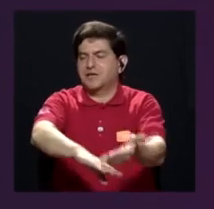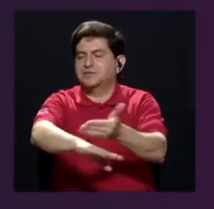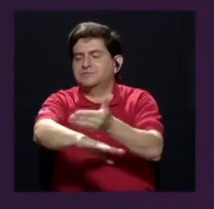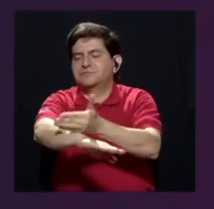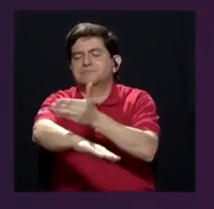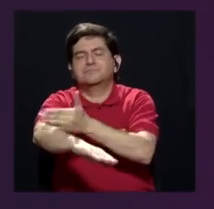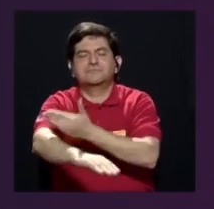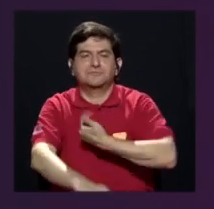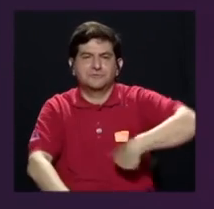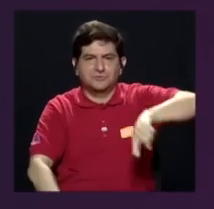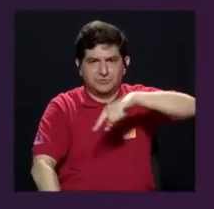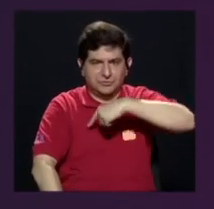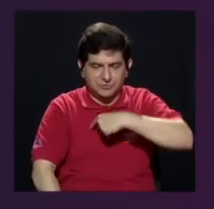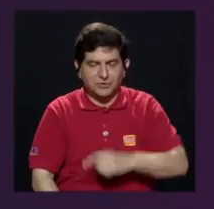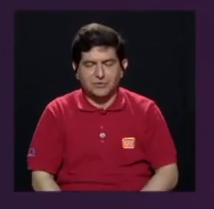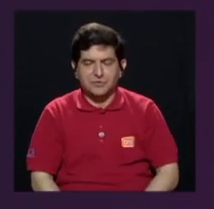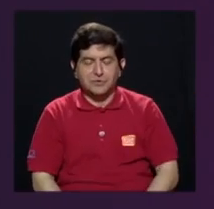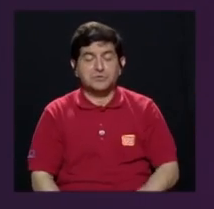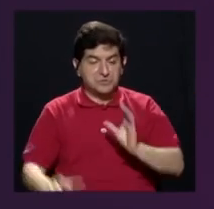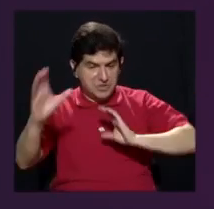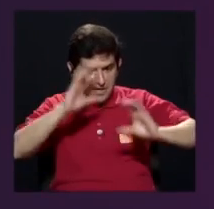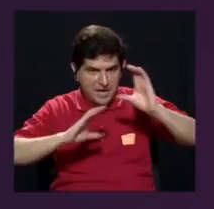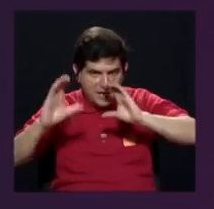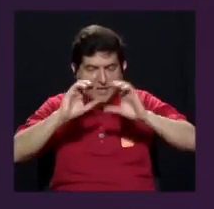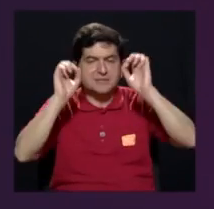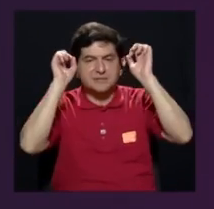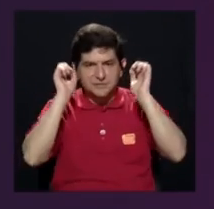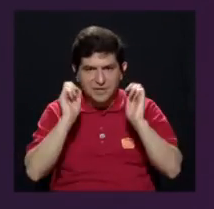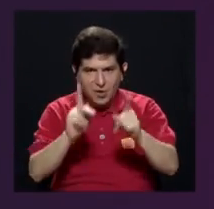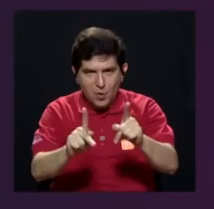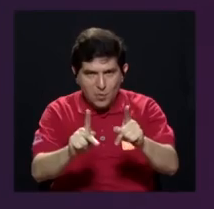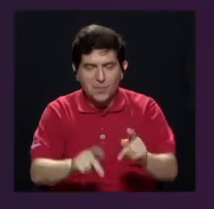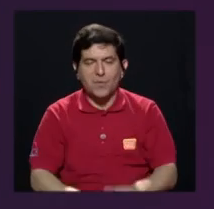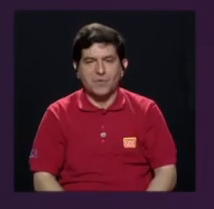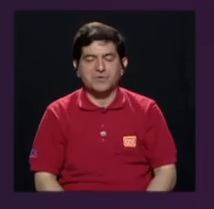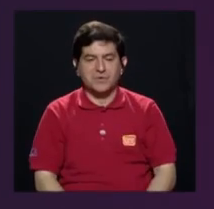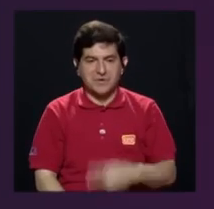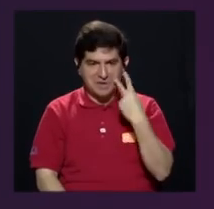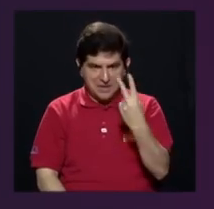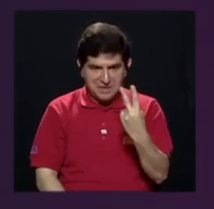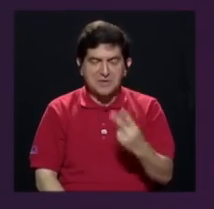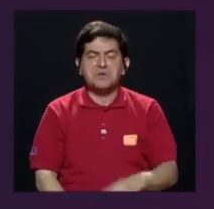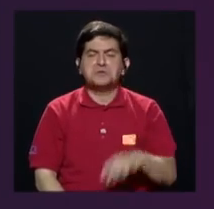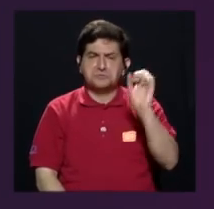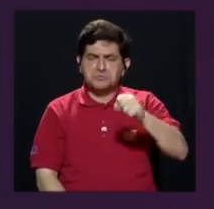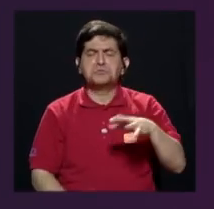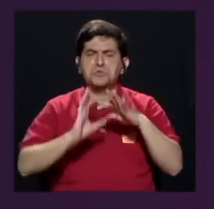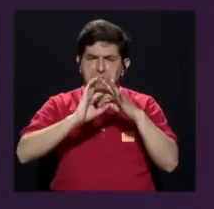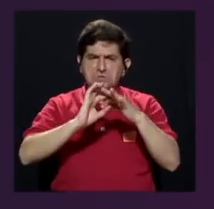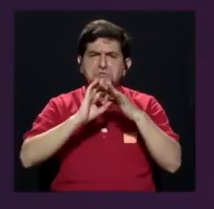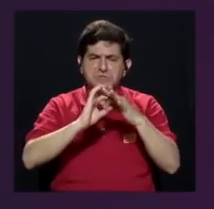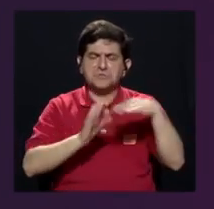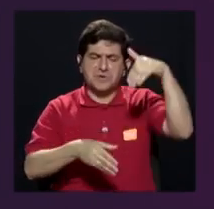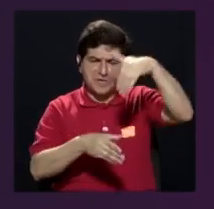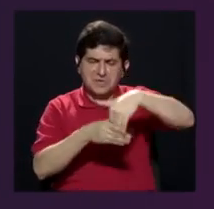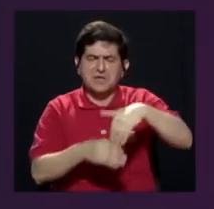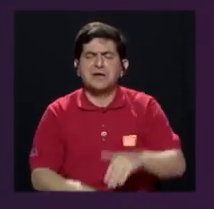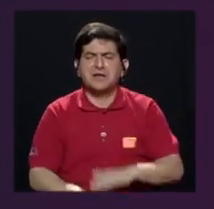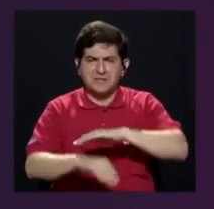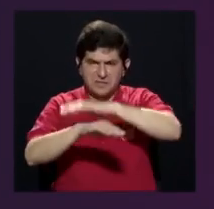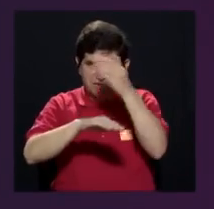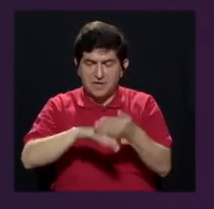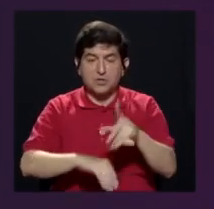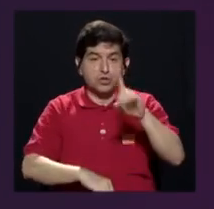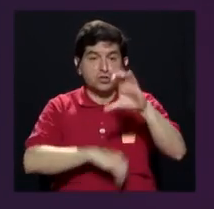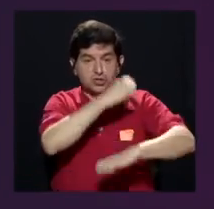porque son los adelantos médicos los que nos han permitido la sexualidad en el embarazo es decir hace cien años si estuviéramos